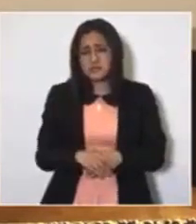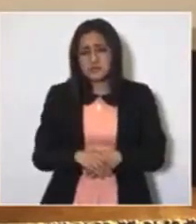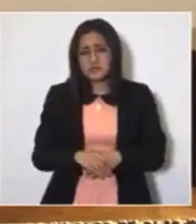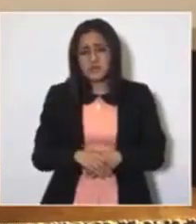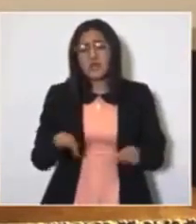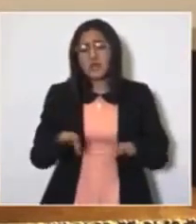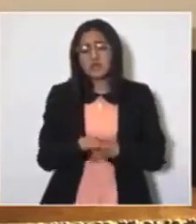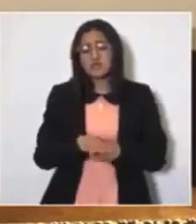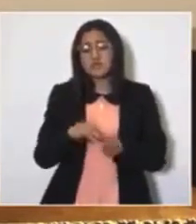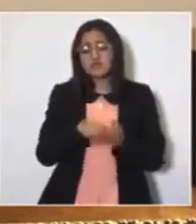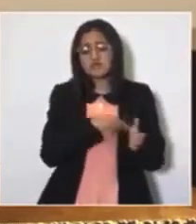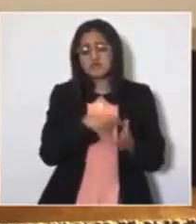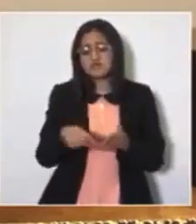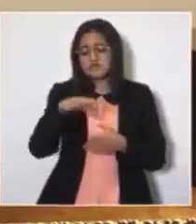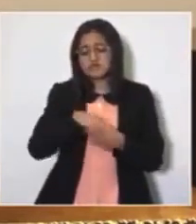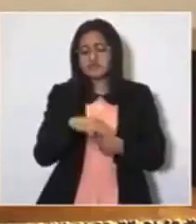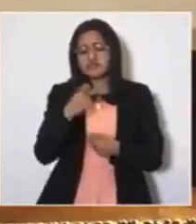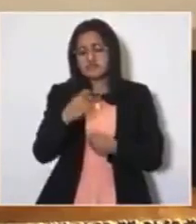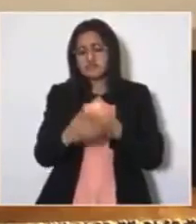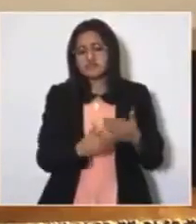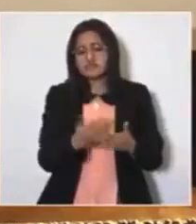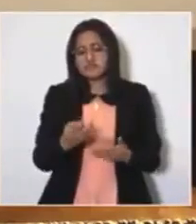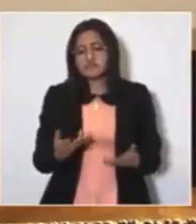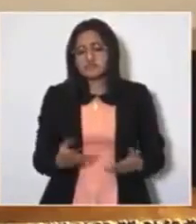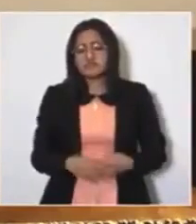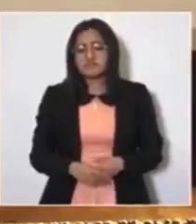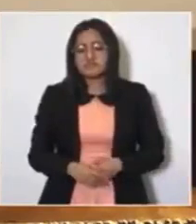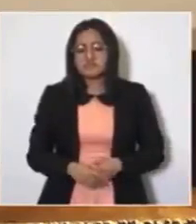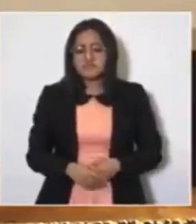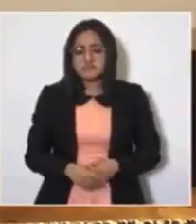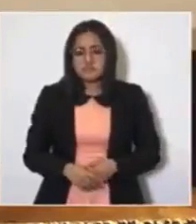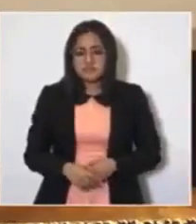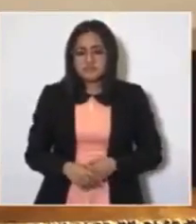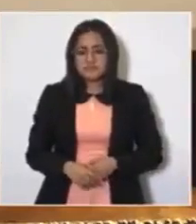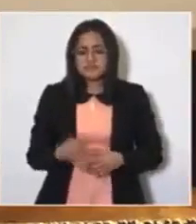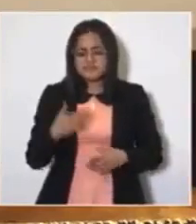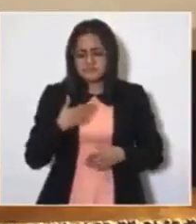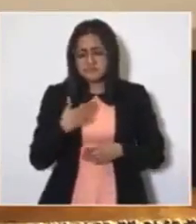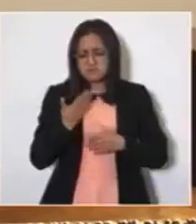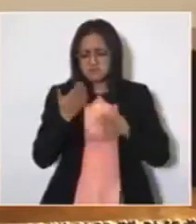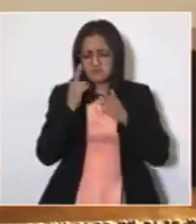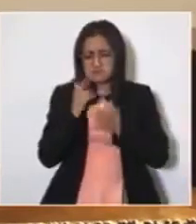de los procesos electorales, experta electoral. Es